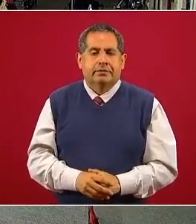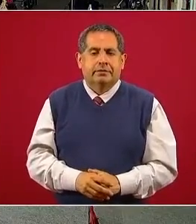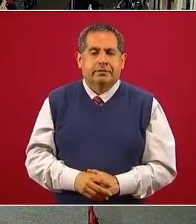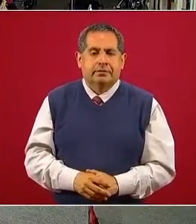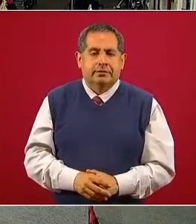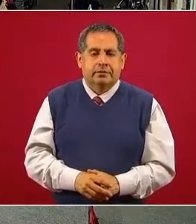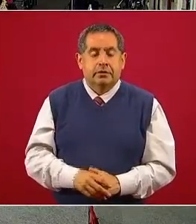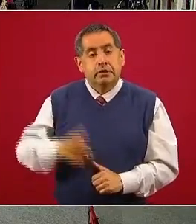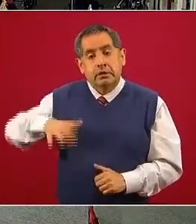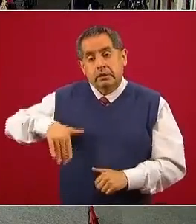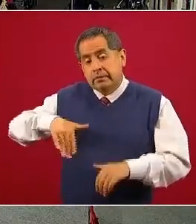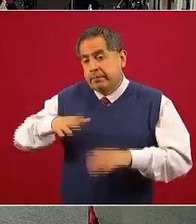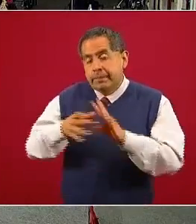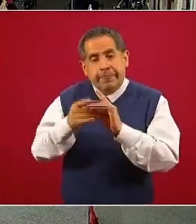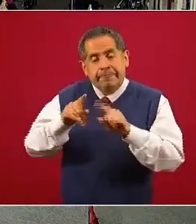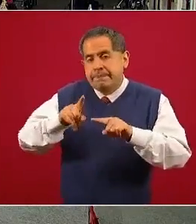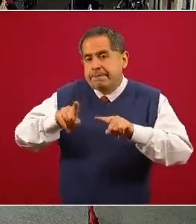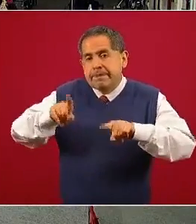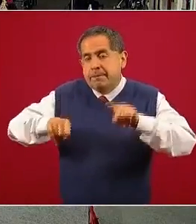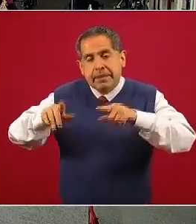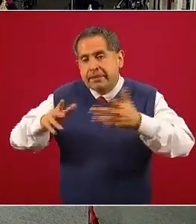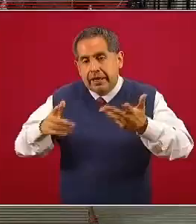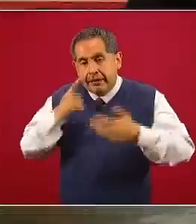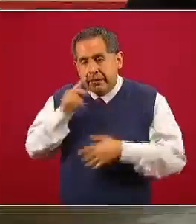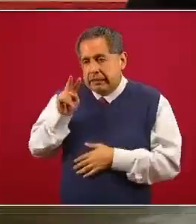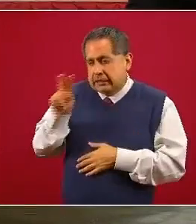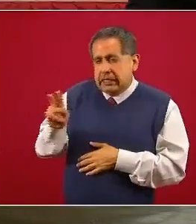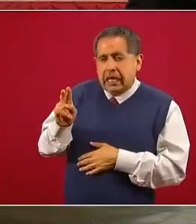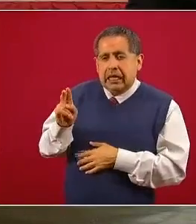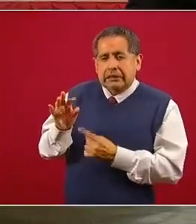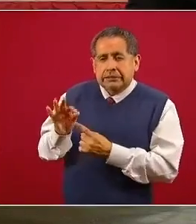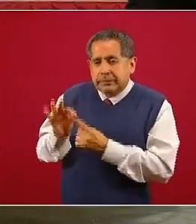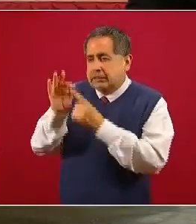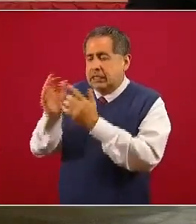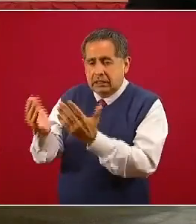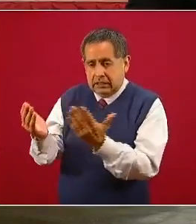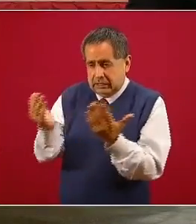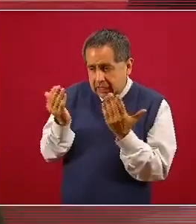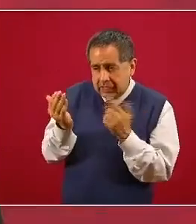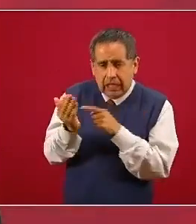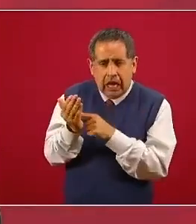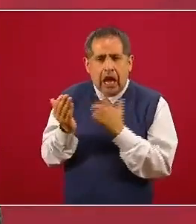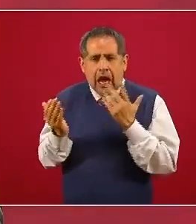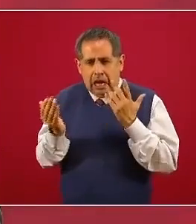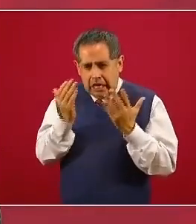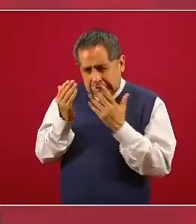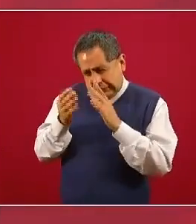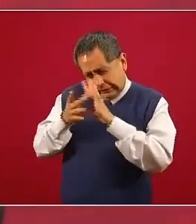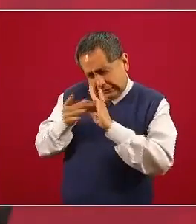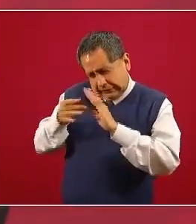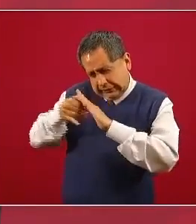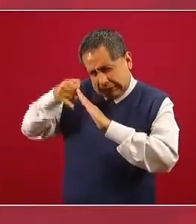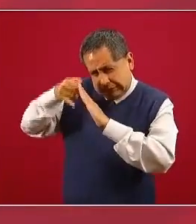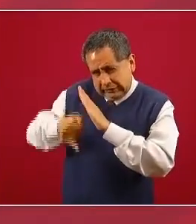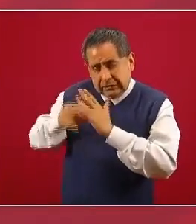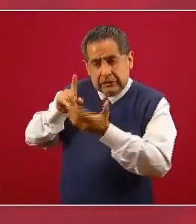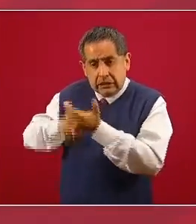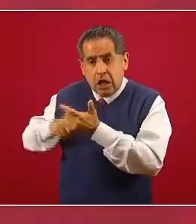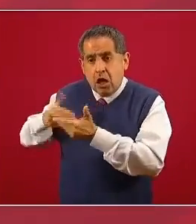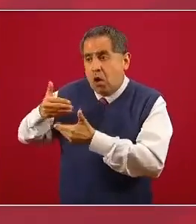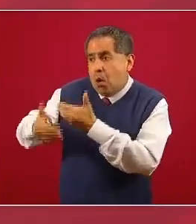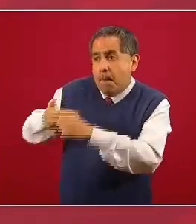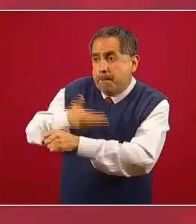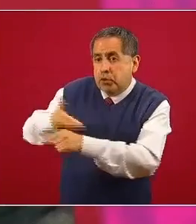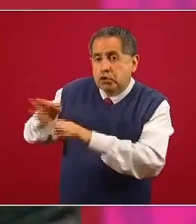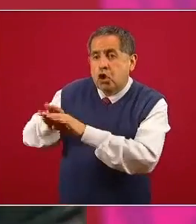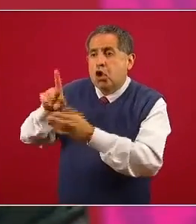interpretación de ustedes? Como le digo, depende mucho. Si vemos casos específicos, si tenemos a la mano una revisión exhaustiva de los